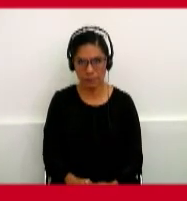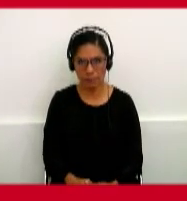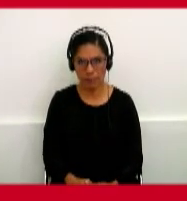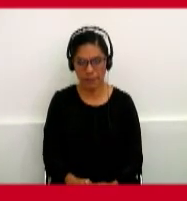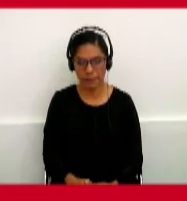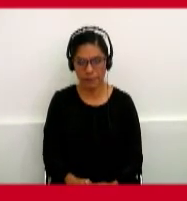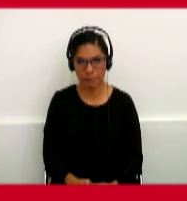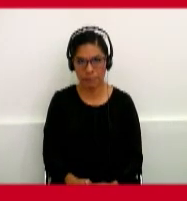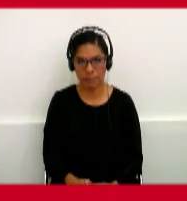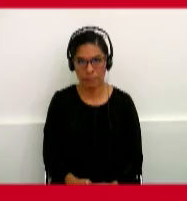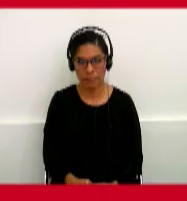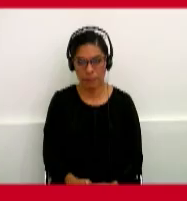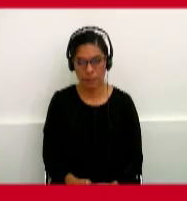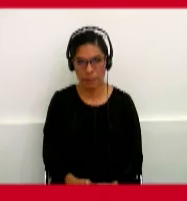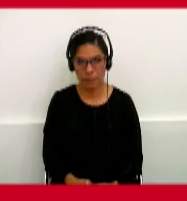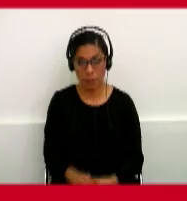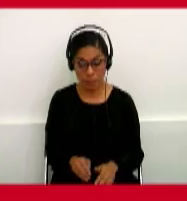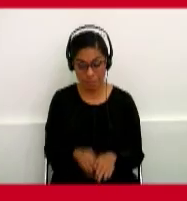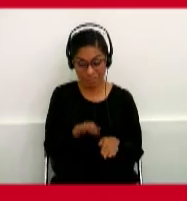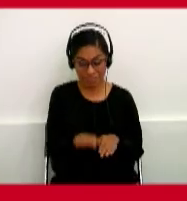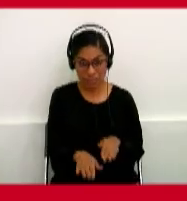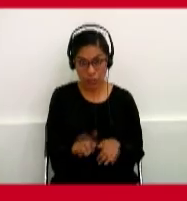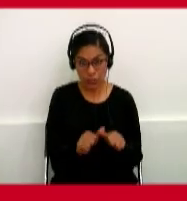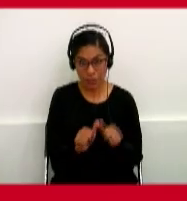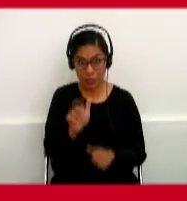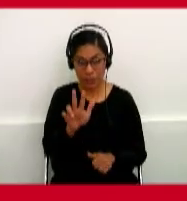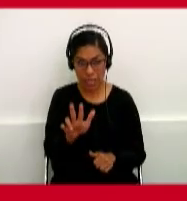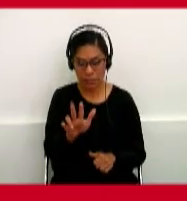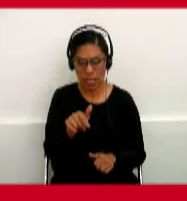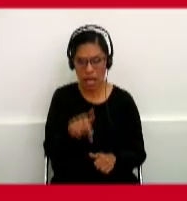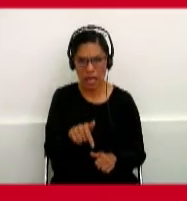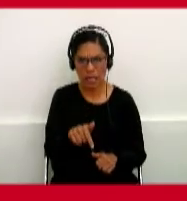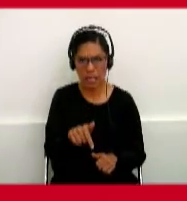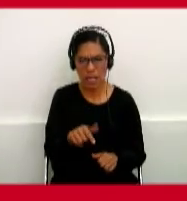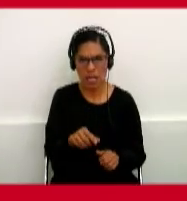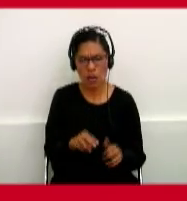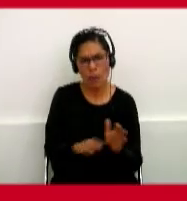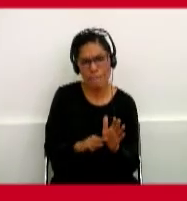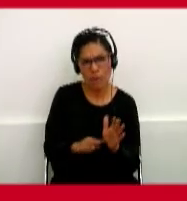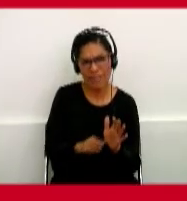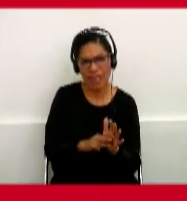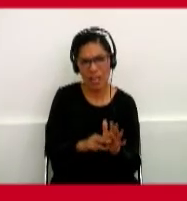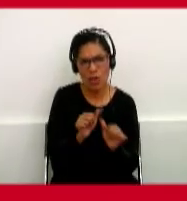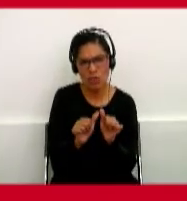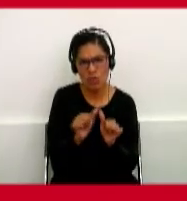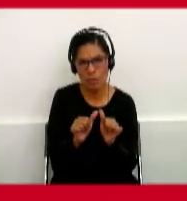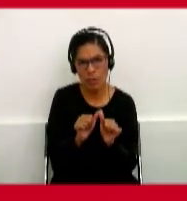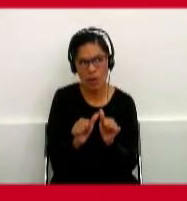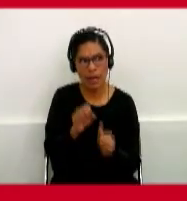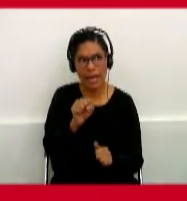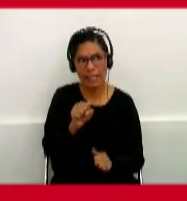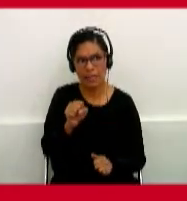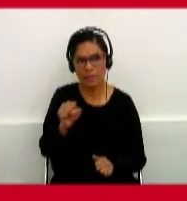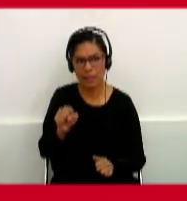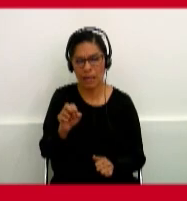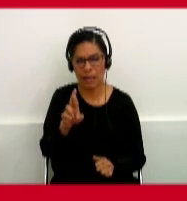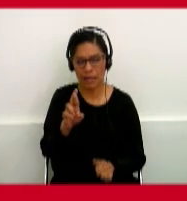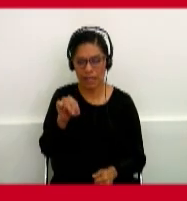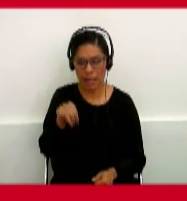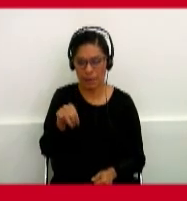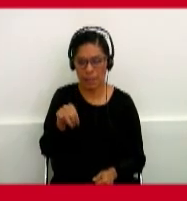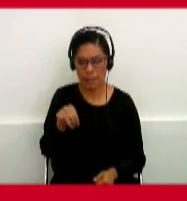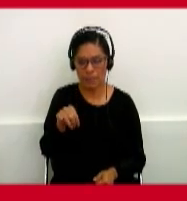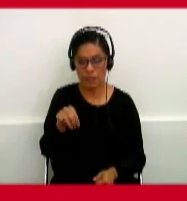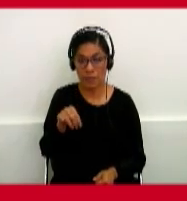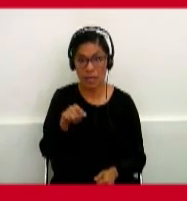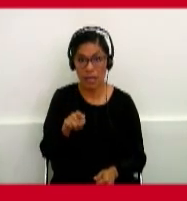Como opción 3, paso 3, ya vamos a hacer el modelamiento numérico, ¿no? Que es con el SCRM, la reducción